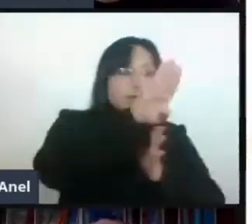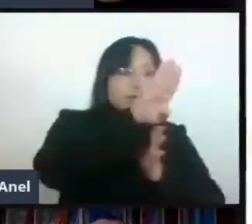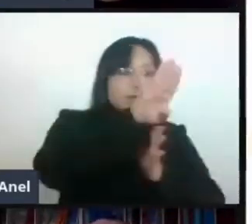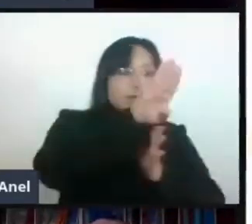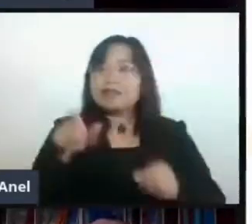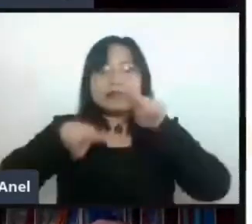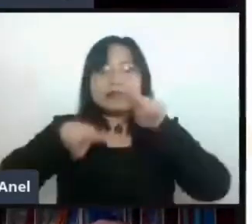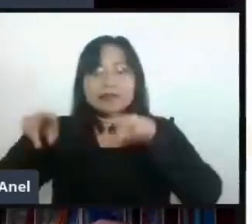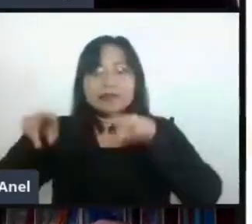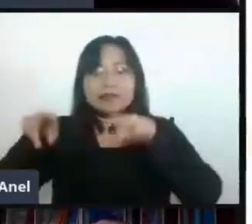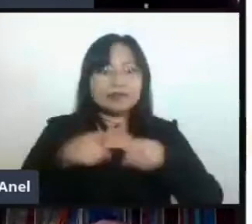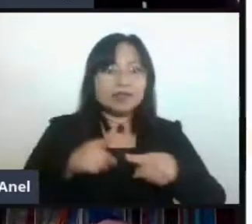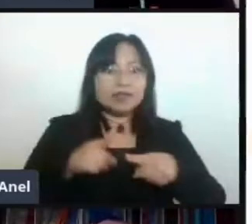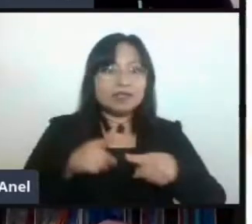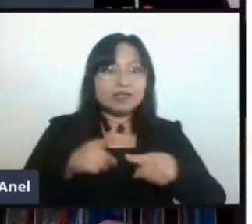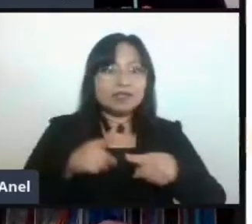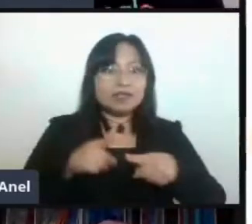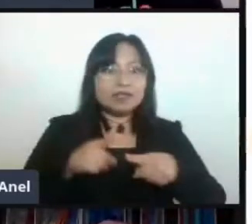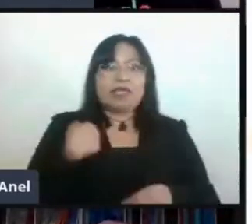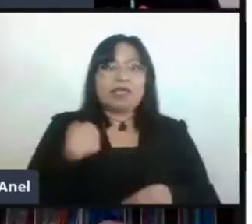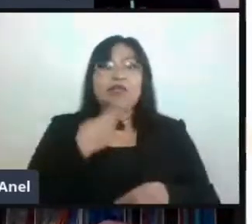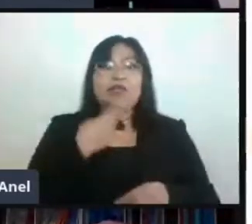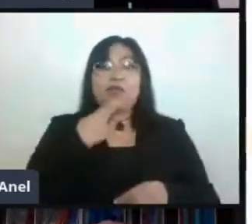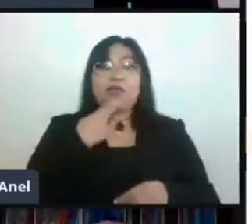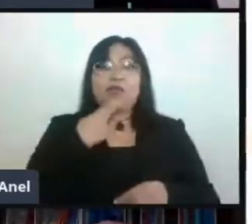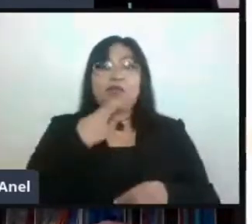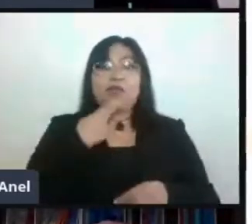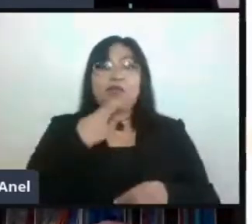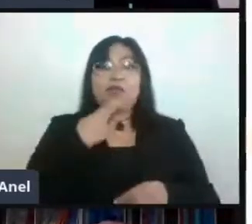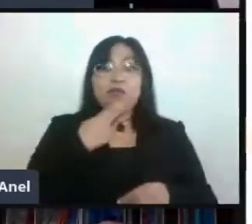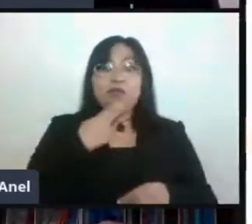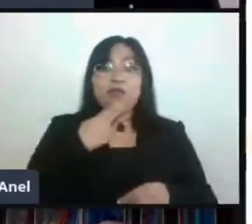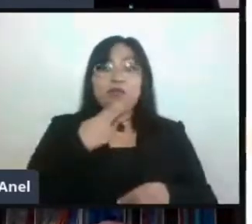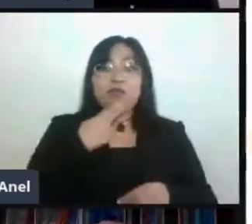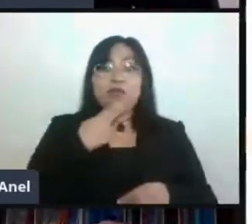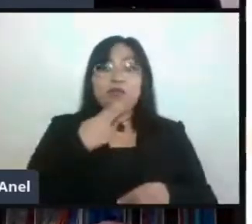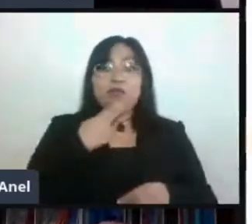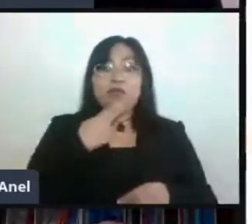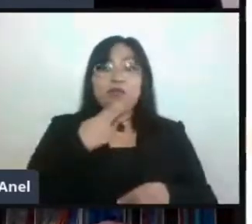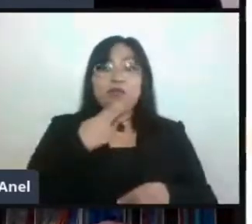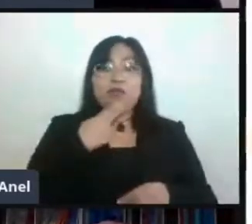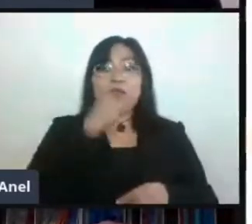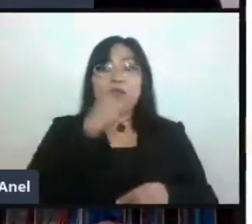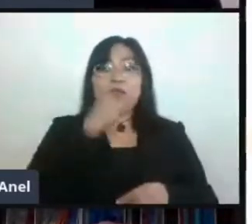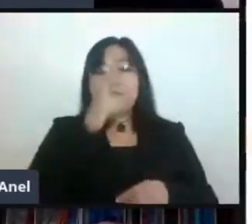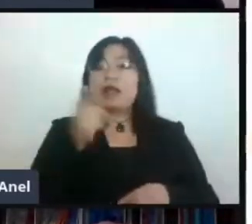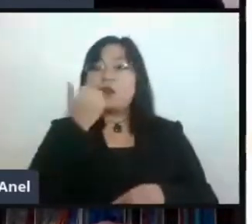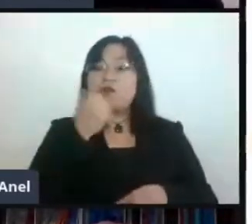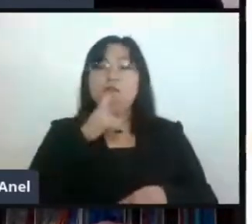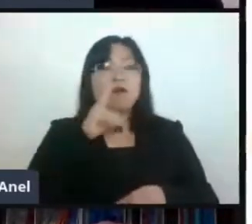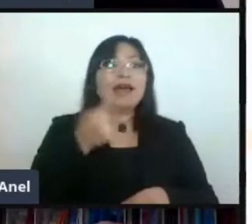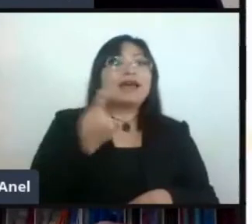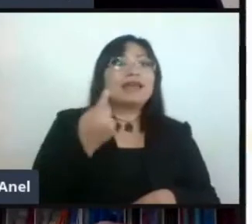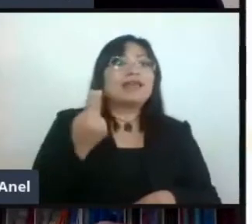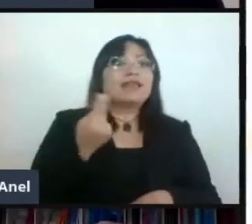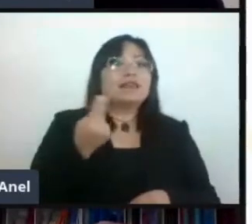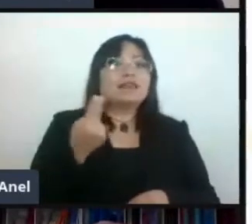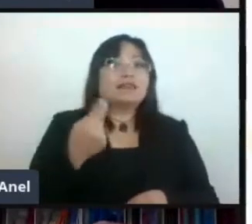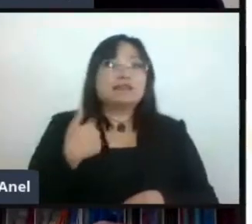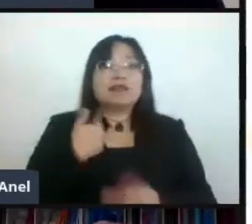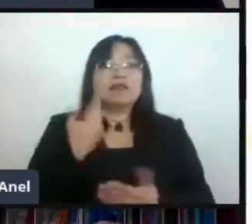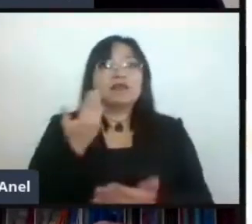Es un instrumento de evaluación que tiene... está conformado por una matriz de doble entrada que nos da